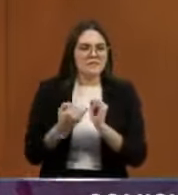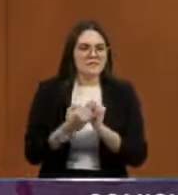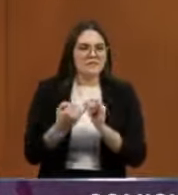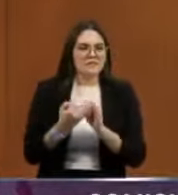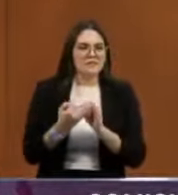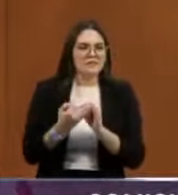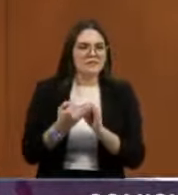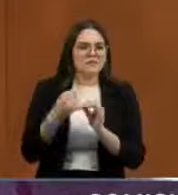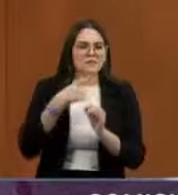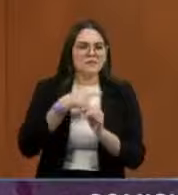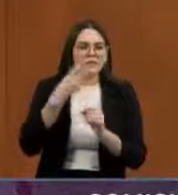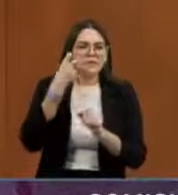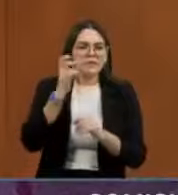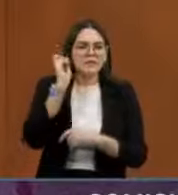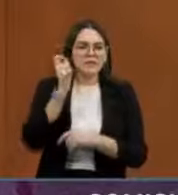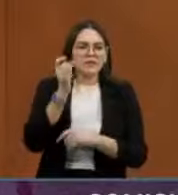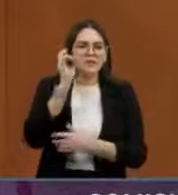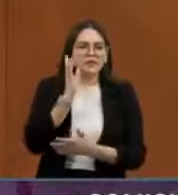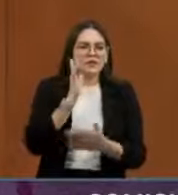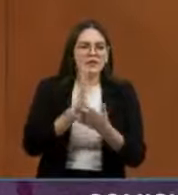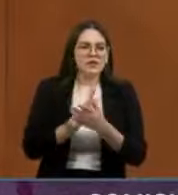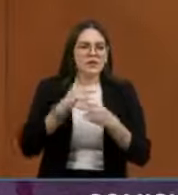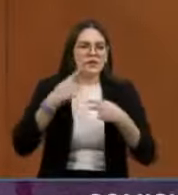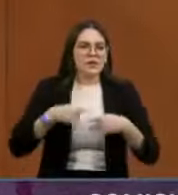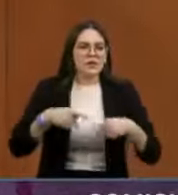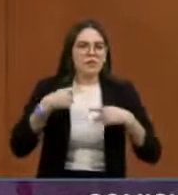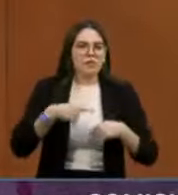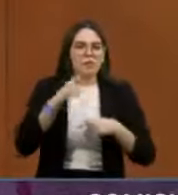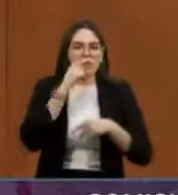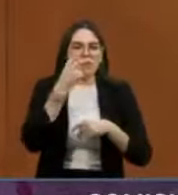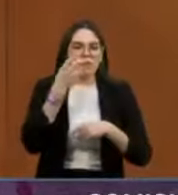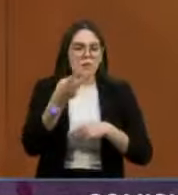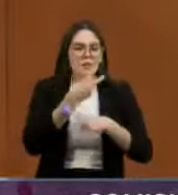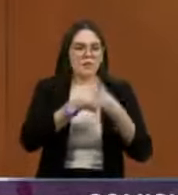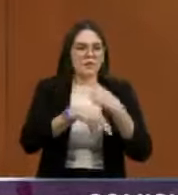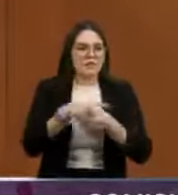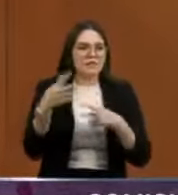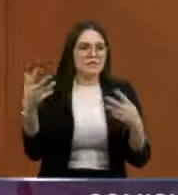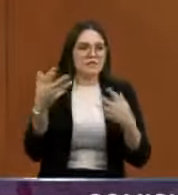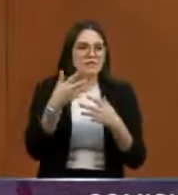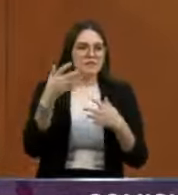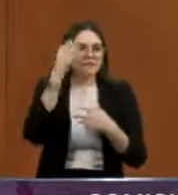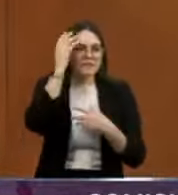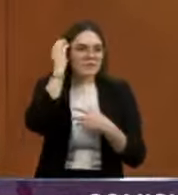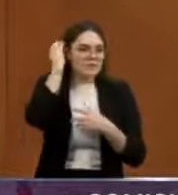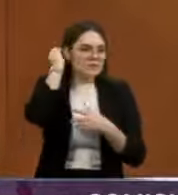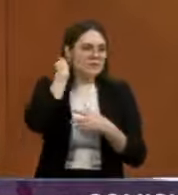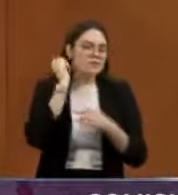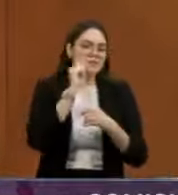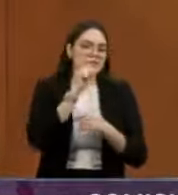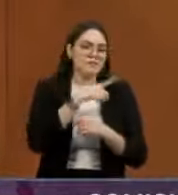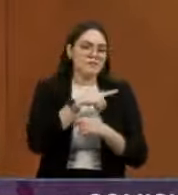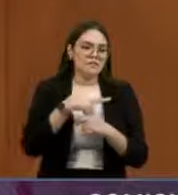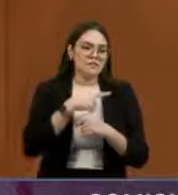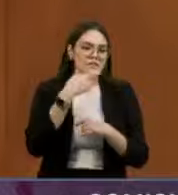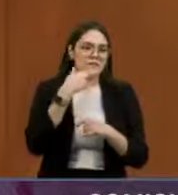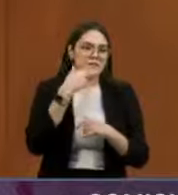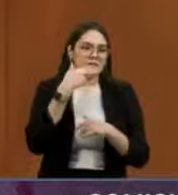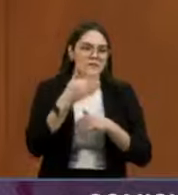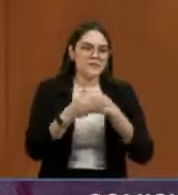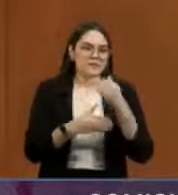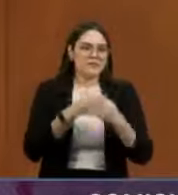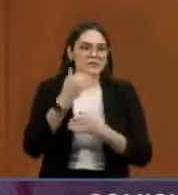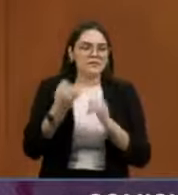solo pagaba el pueblo. Eso generó diversas luchas en busca de mejorar condiciones